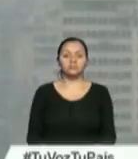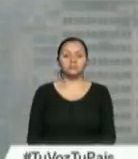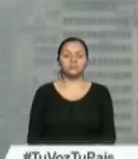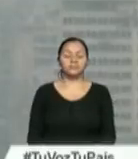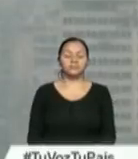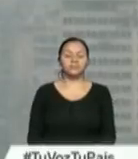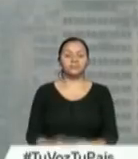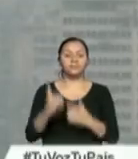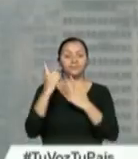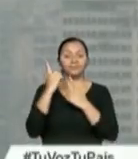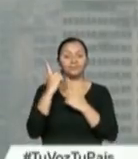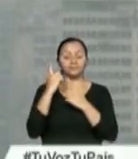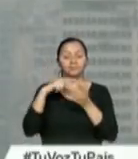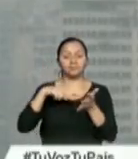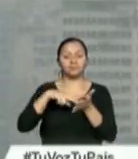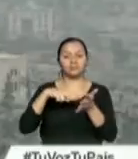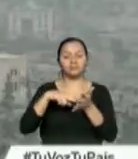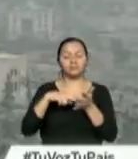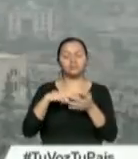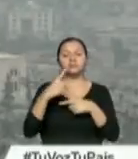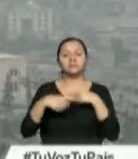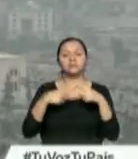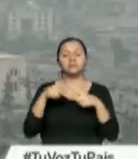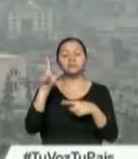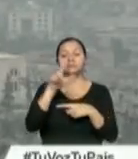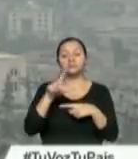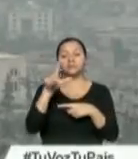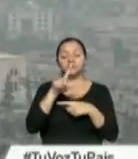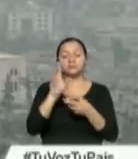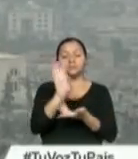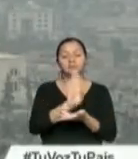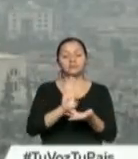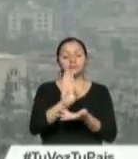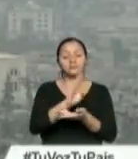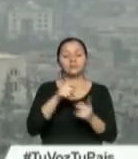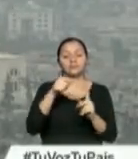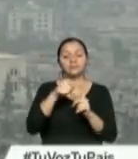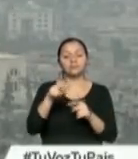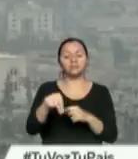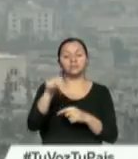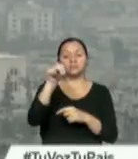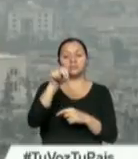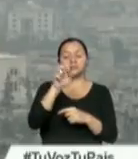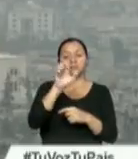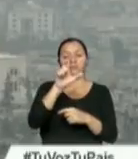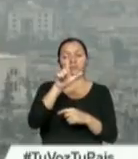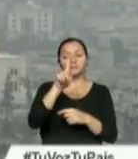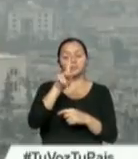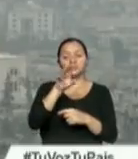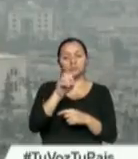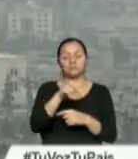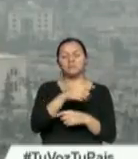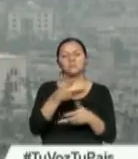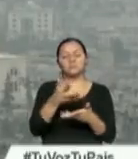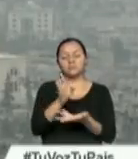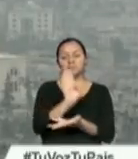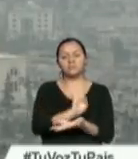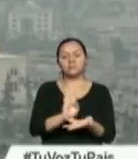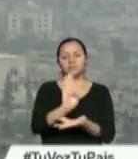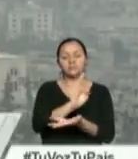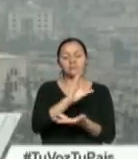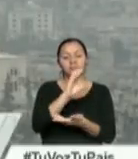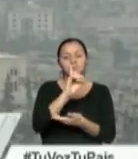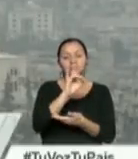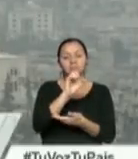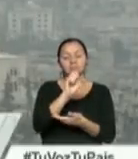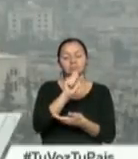El ejército sirio se apoderó el lunes de un nuevo barrio rebelde en el norte de la ciudad de Alepo. Se trata del barrio de Kadi Askar,